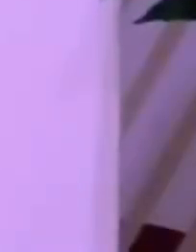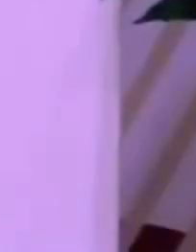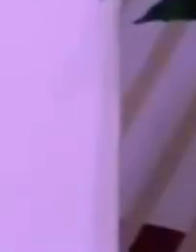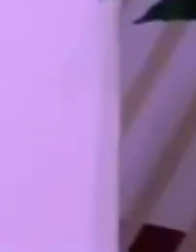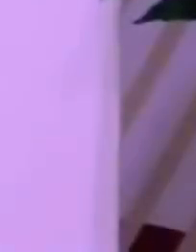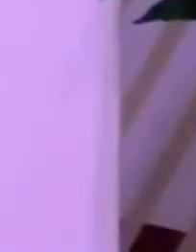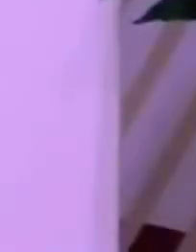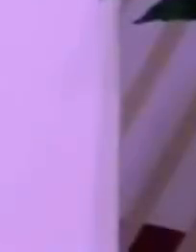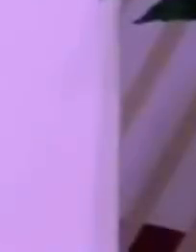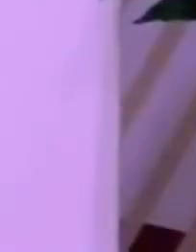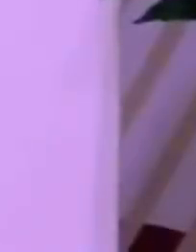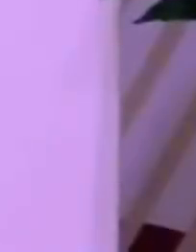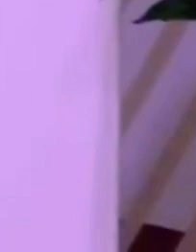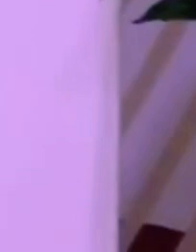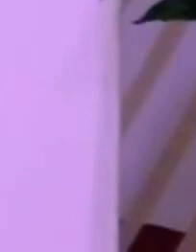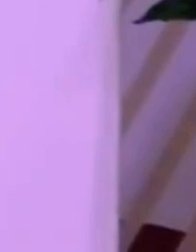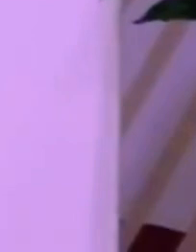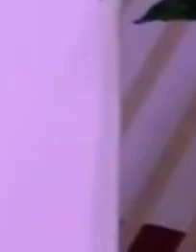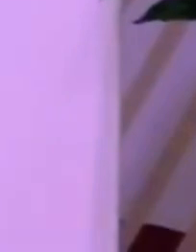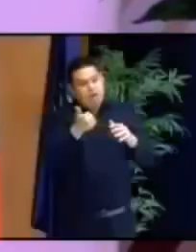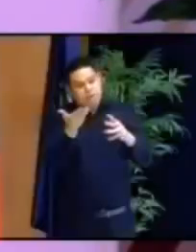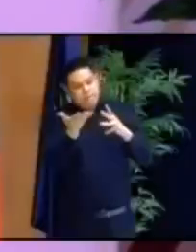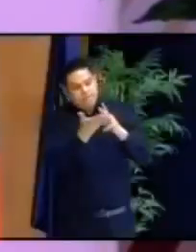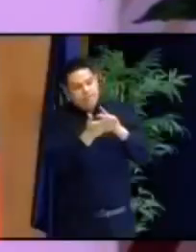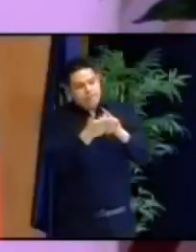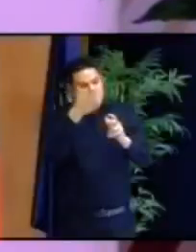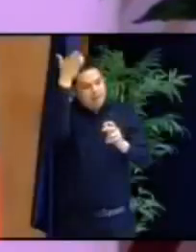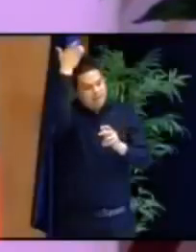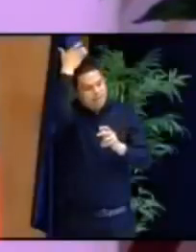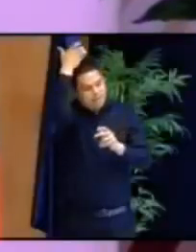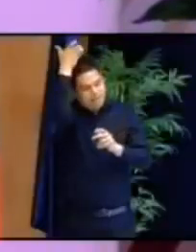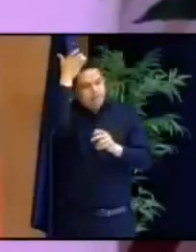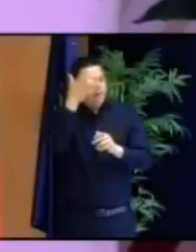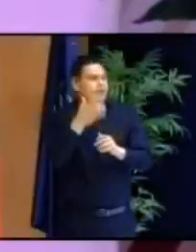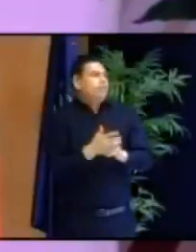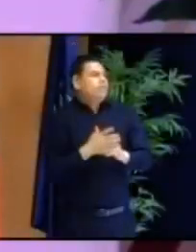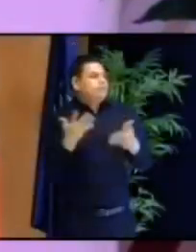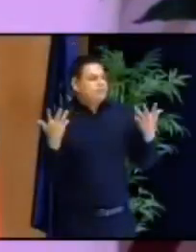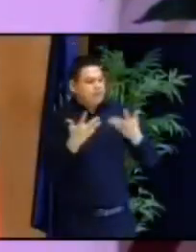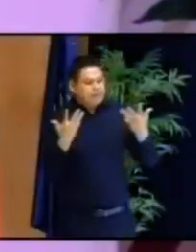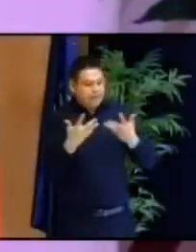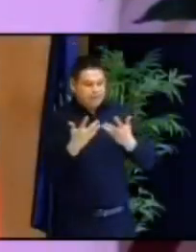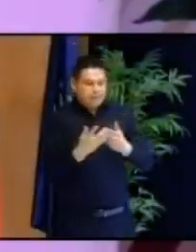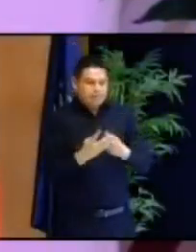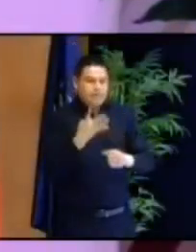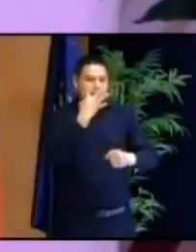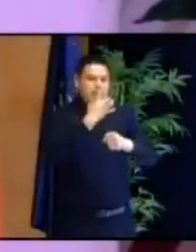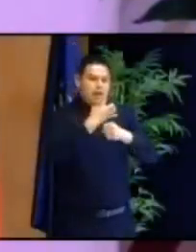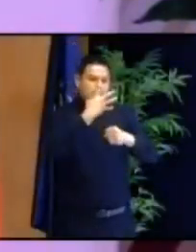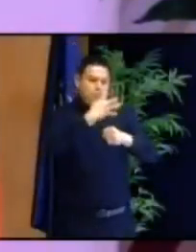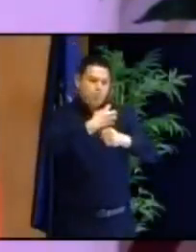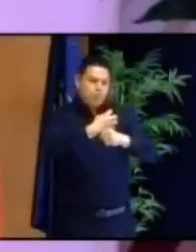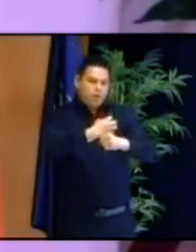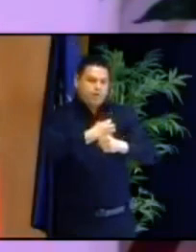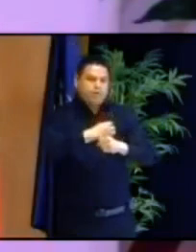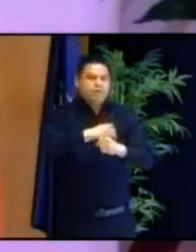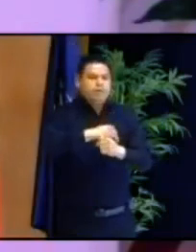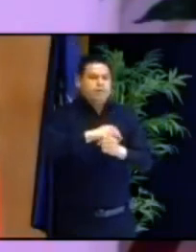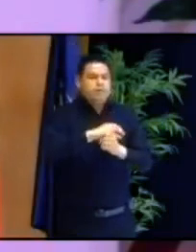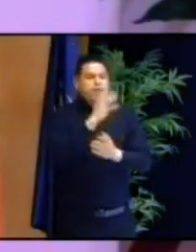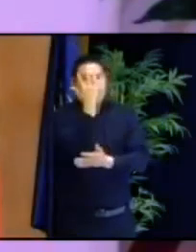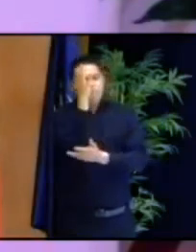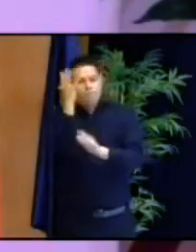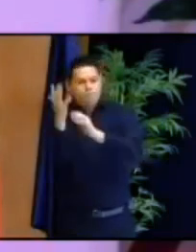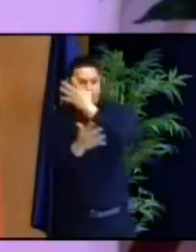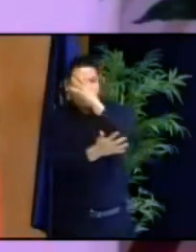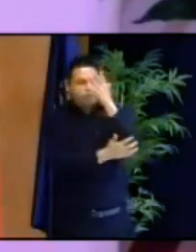mitad enfermería. Fue creada en lo que llamamos la cuarta sección del bosque de